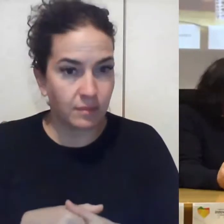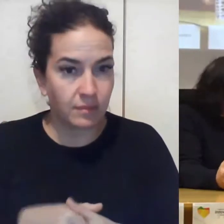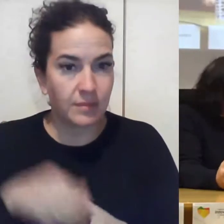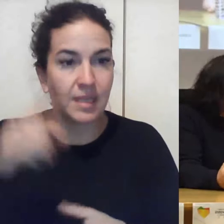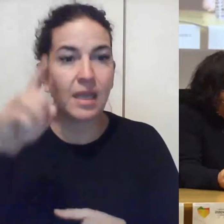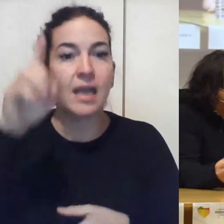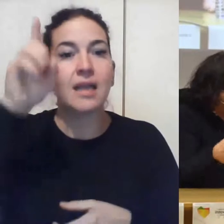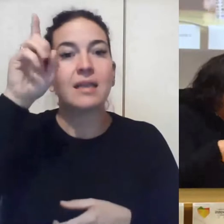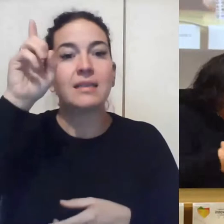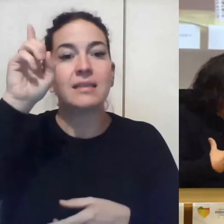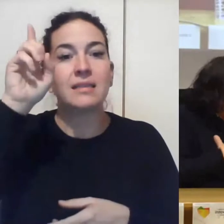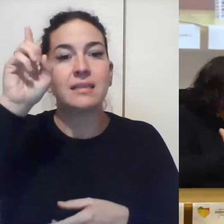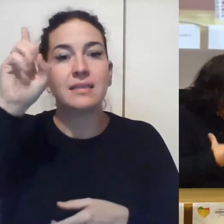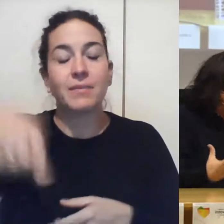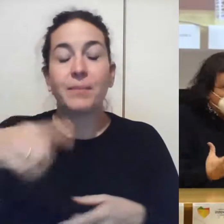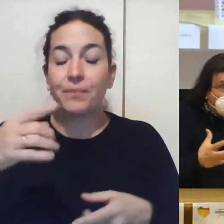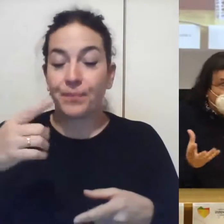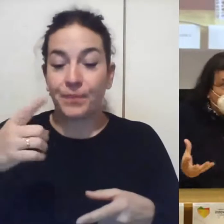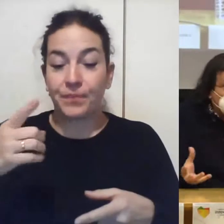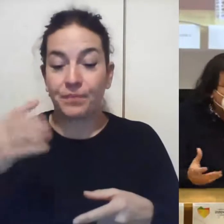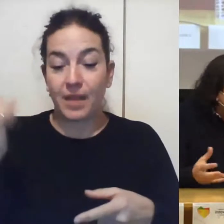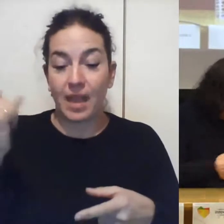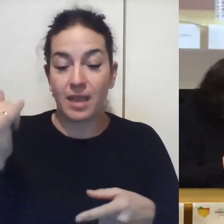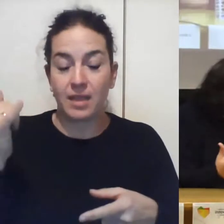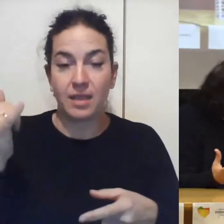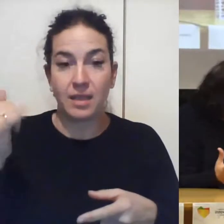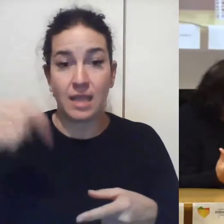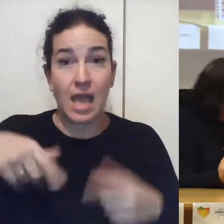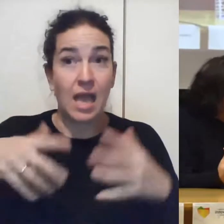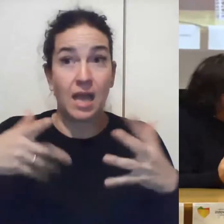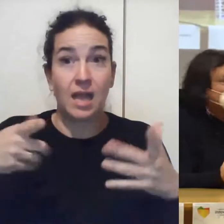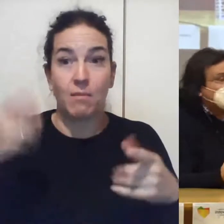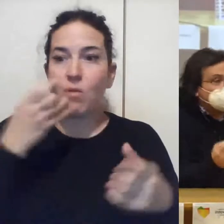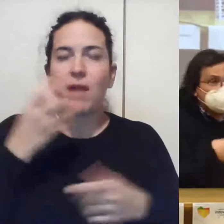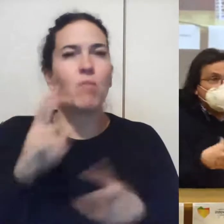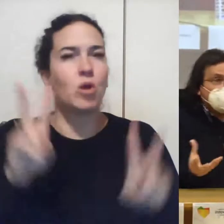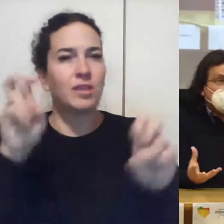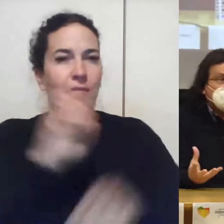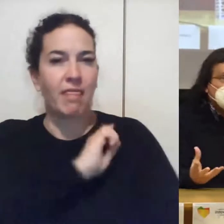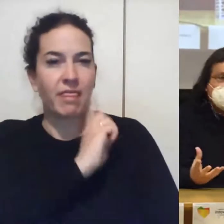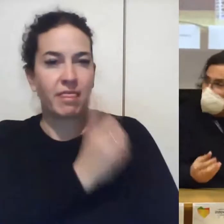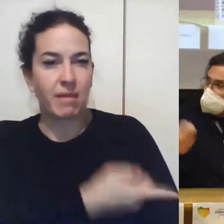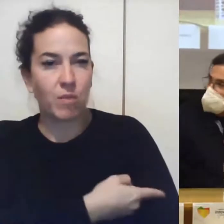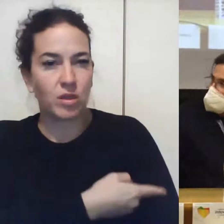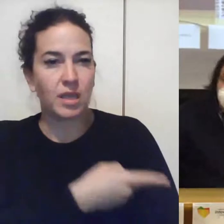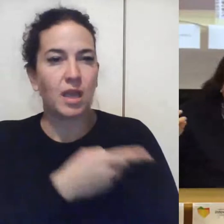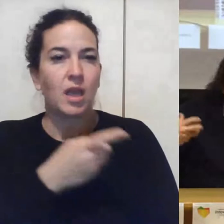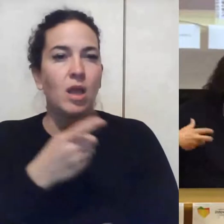se camina. Estructuralmente, incluso en nuestras del deporte, problema